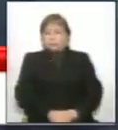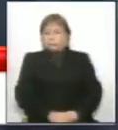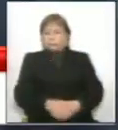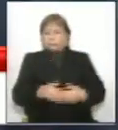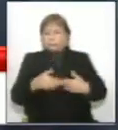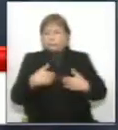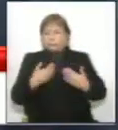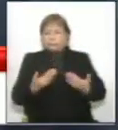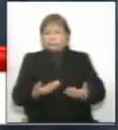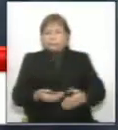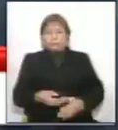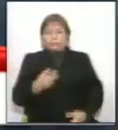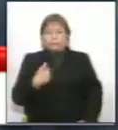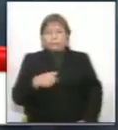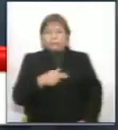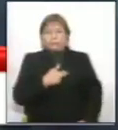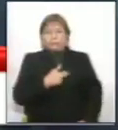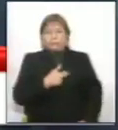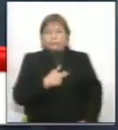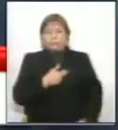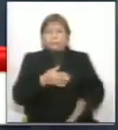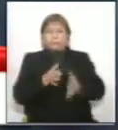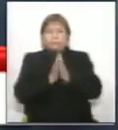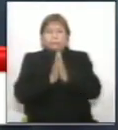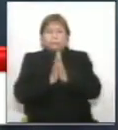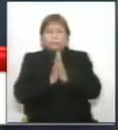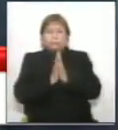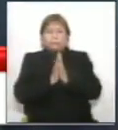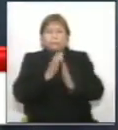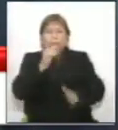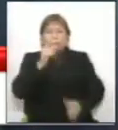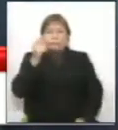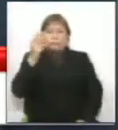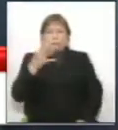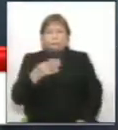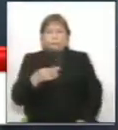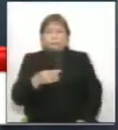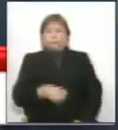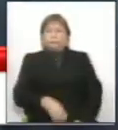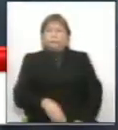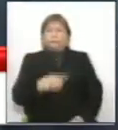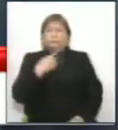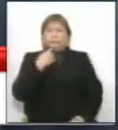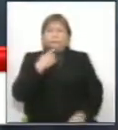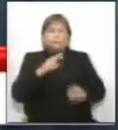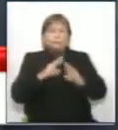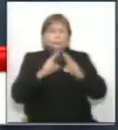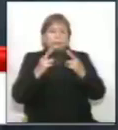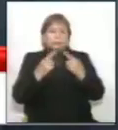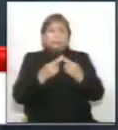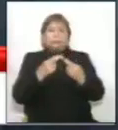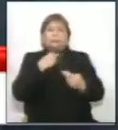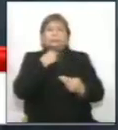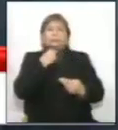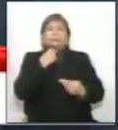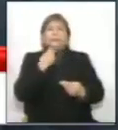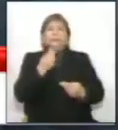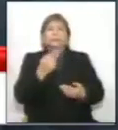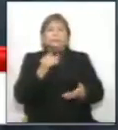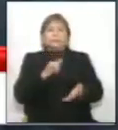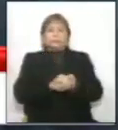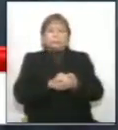Podamos nosotros pedir un cuarto de intermedio y hacer una reunión de vocería